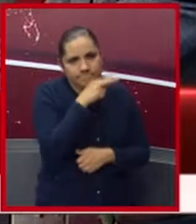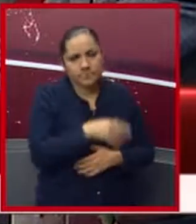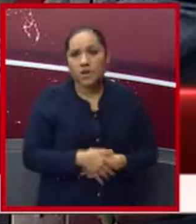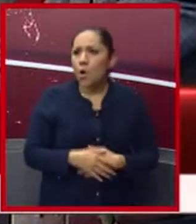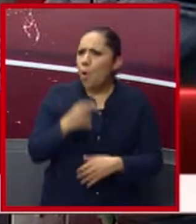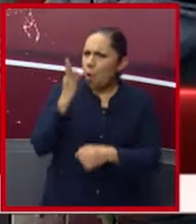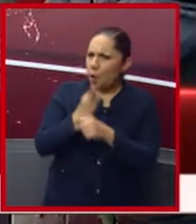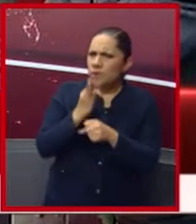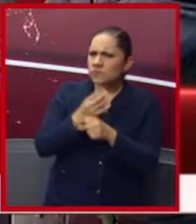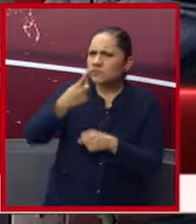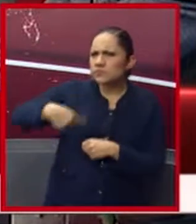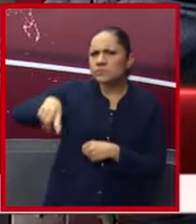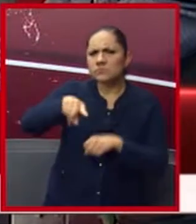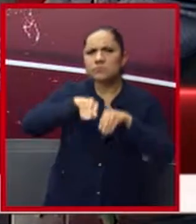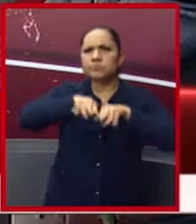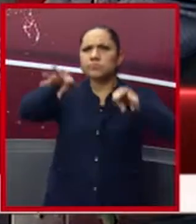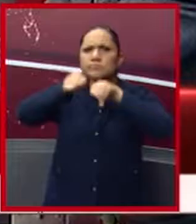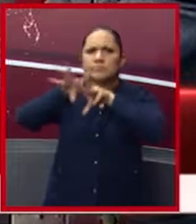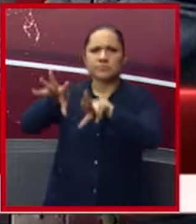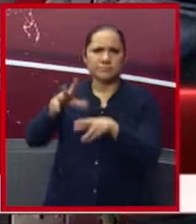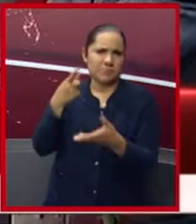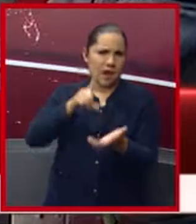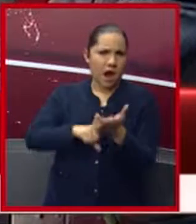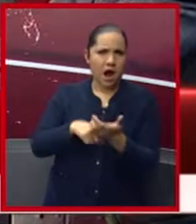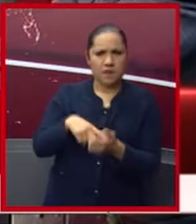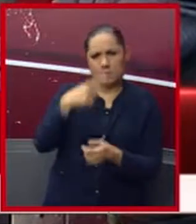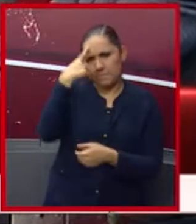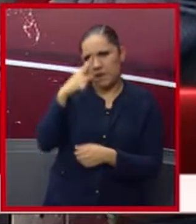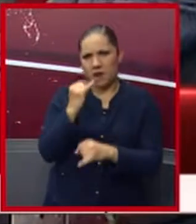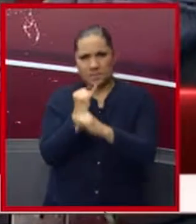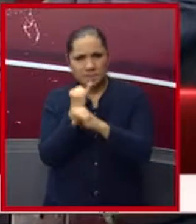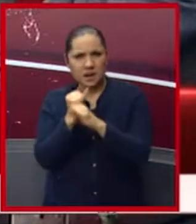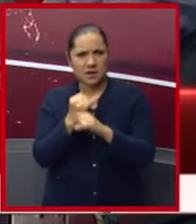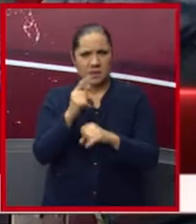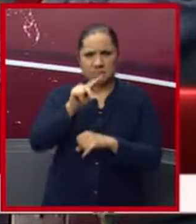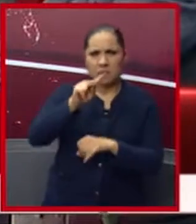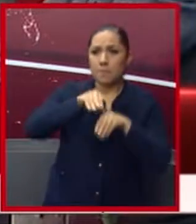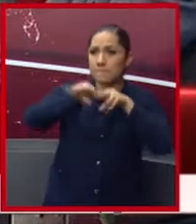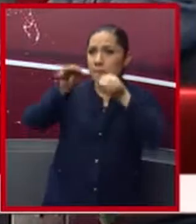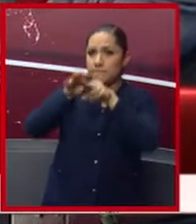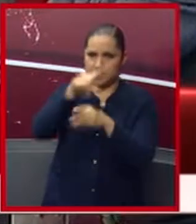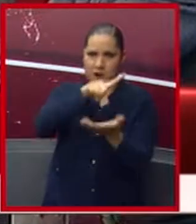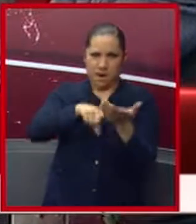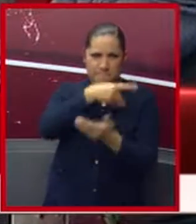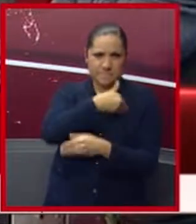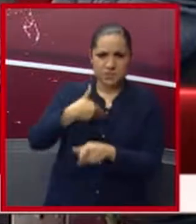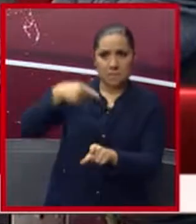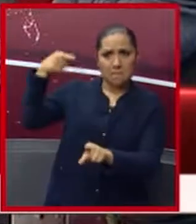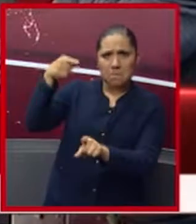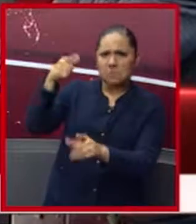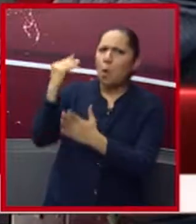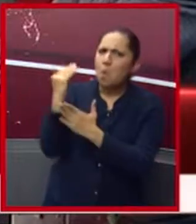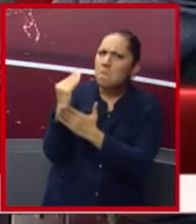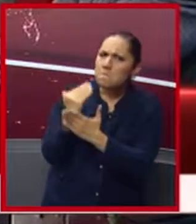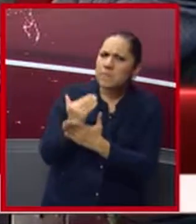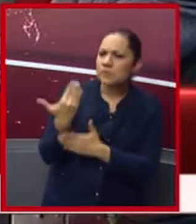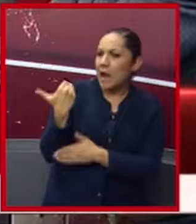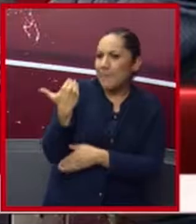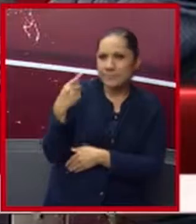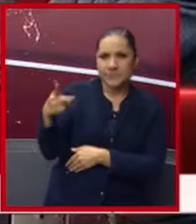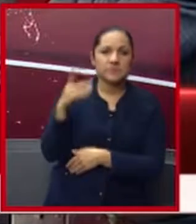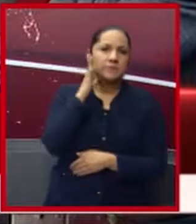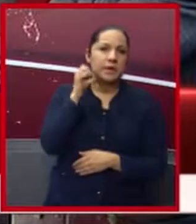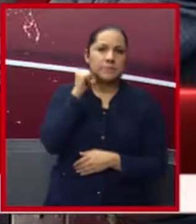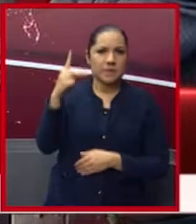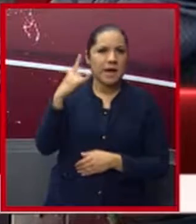parte mediática, escuchamos que se va suavizando el discurso del Ejecutivo, y también observamos que hace unas horas el Senado de California aprueba una ley